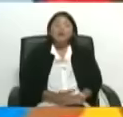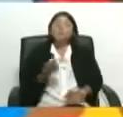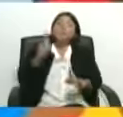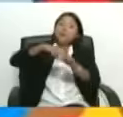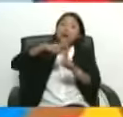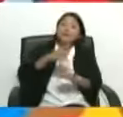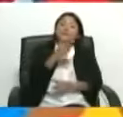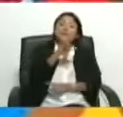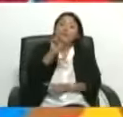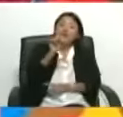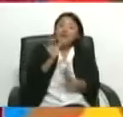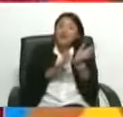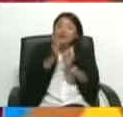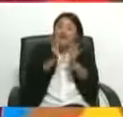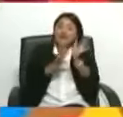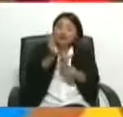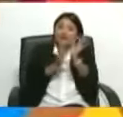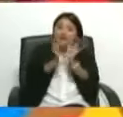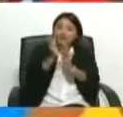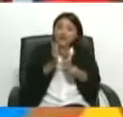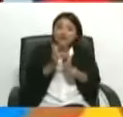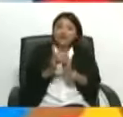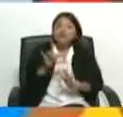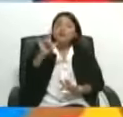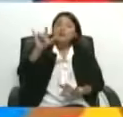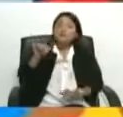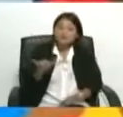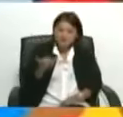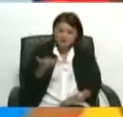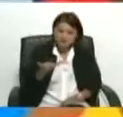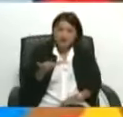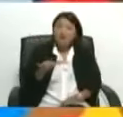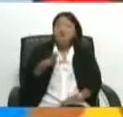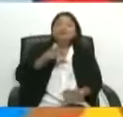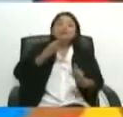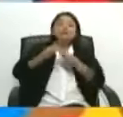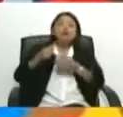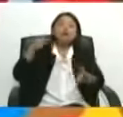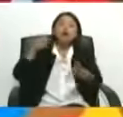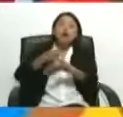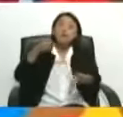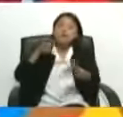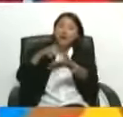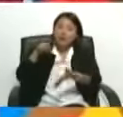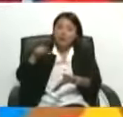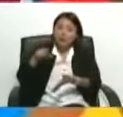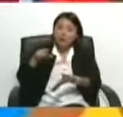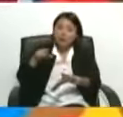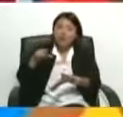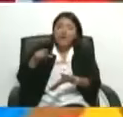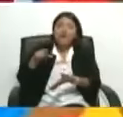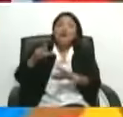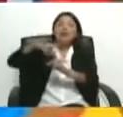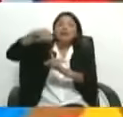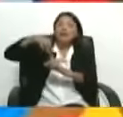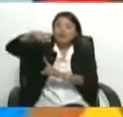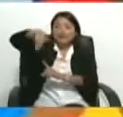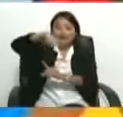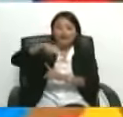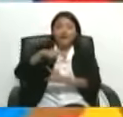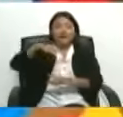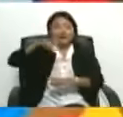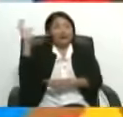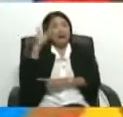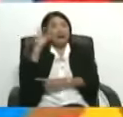el 30 de abril, cuando ellos intentaron dar su golpe de Estado desde el distribuidor Altamira, en Caracas se